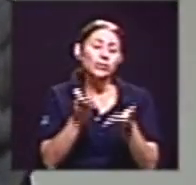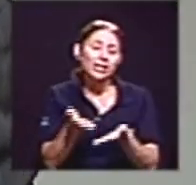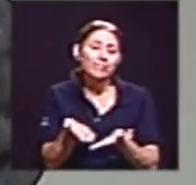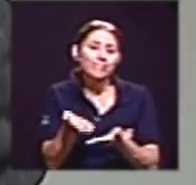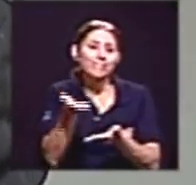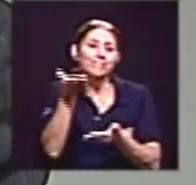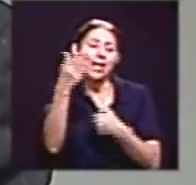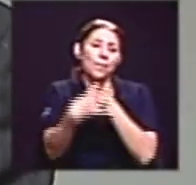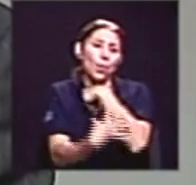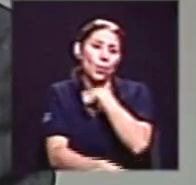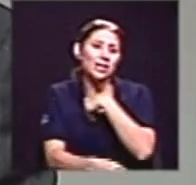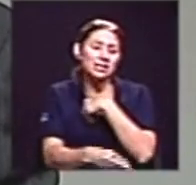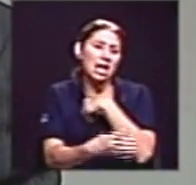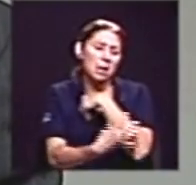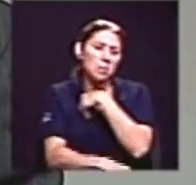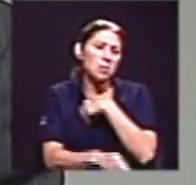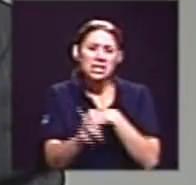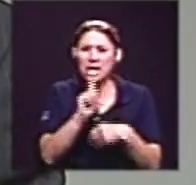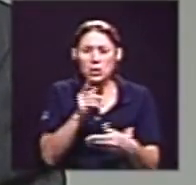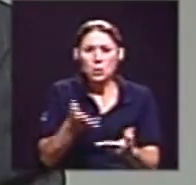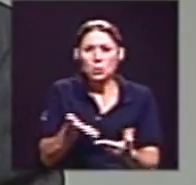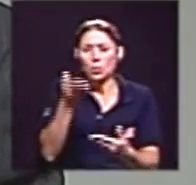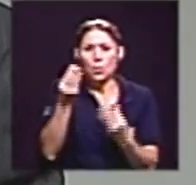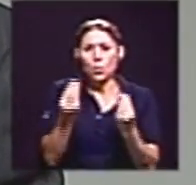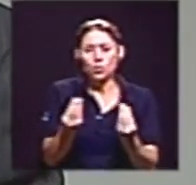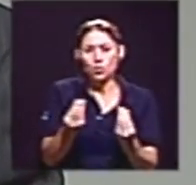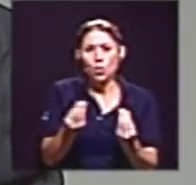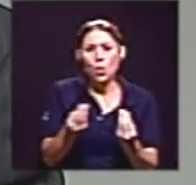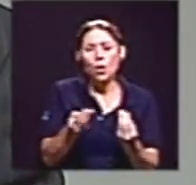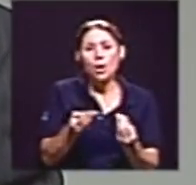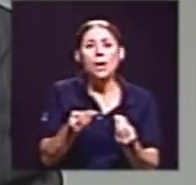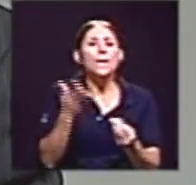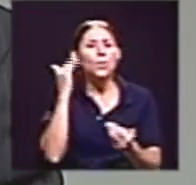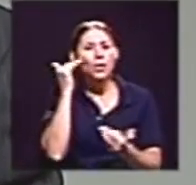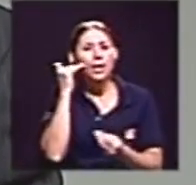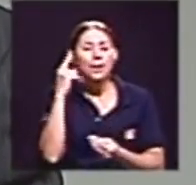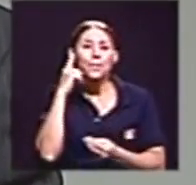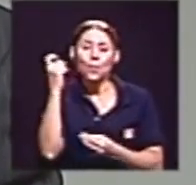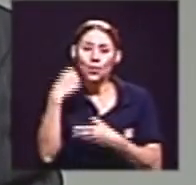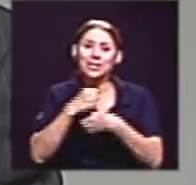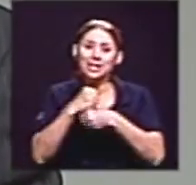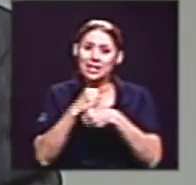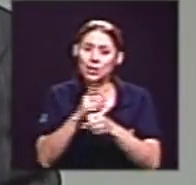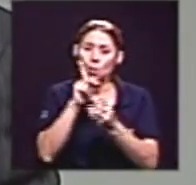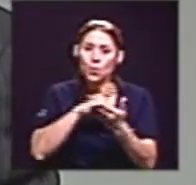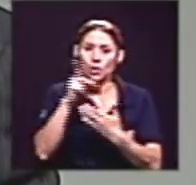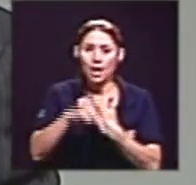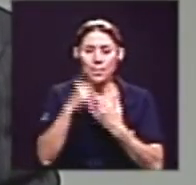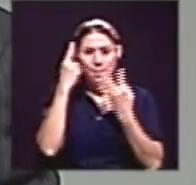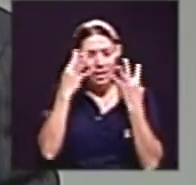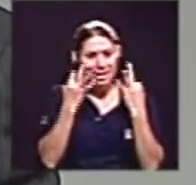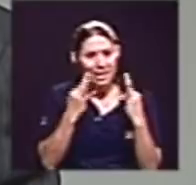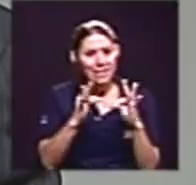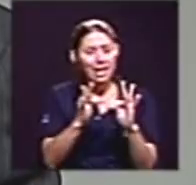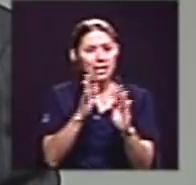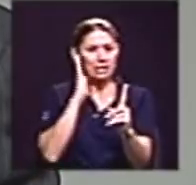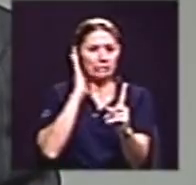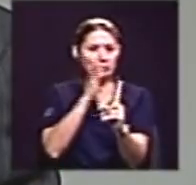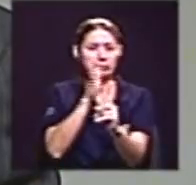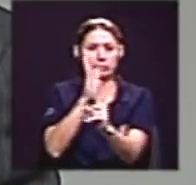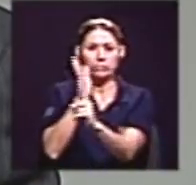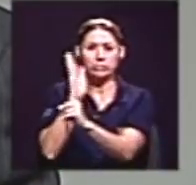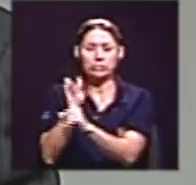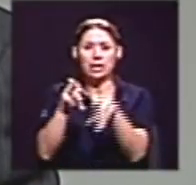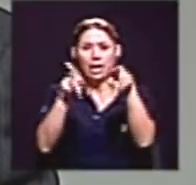pobreza subió relativamente poco, en buena parte porque se diseñó un programa para tratar de llegar a la gente